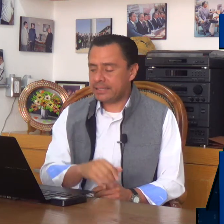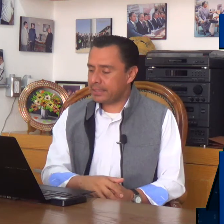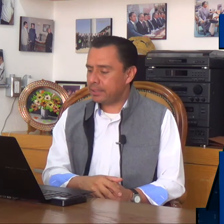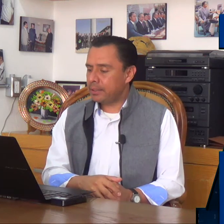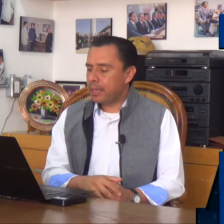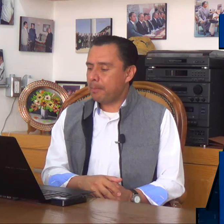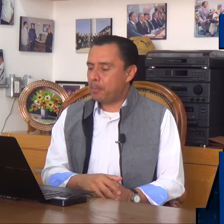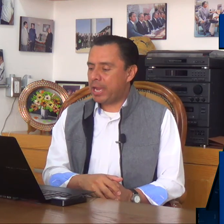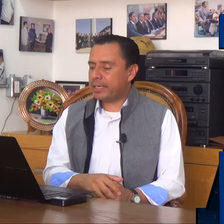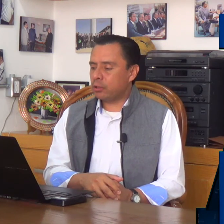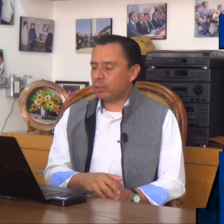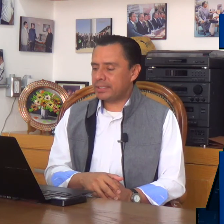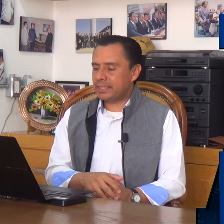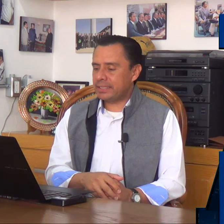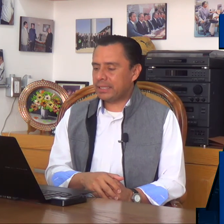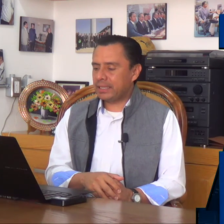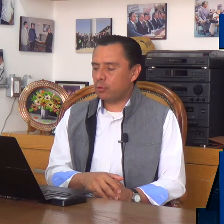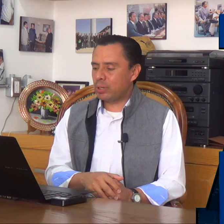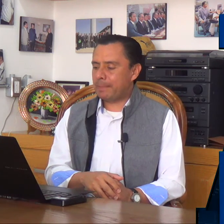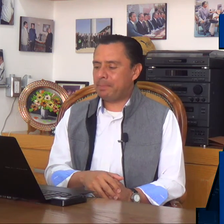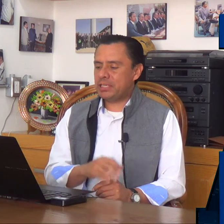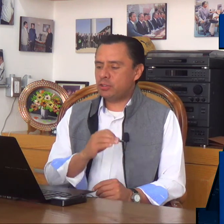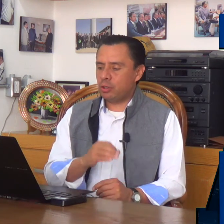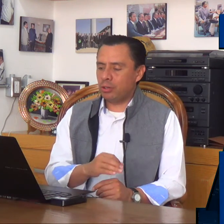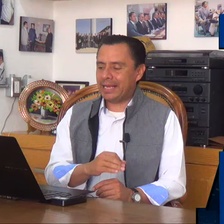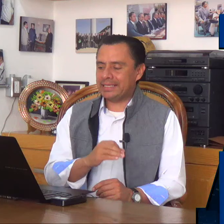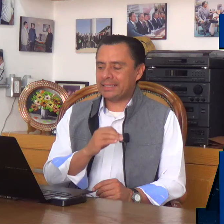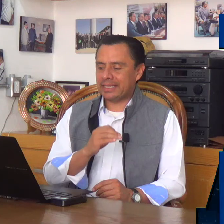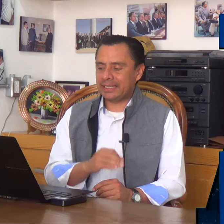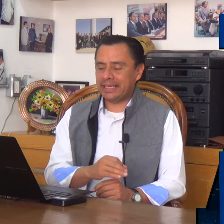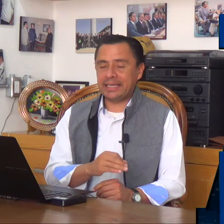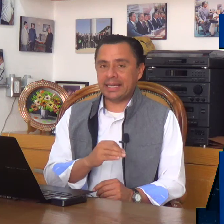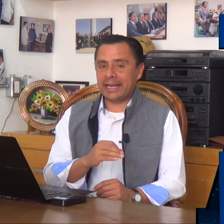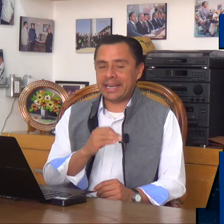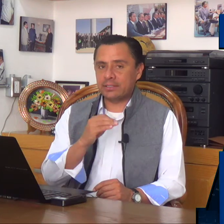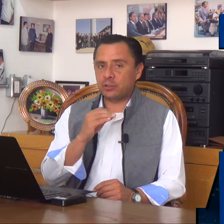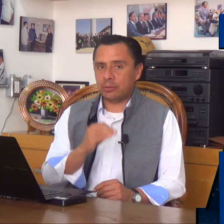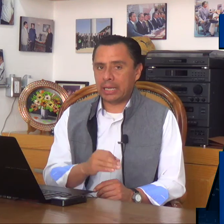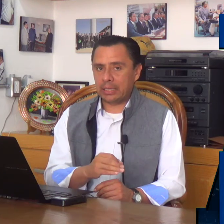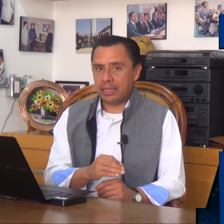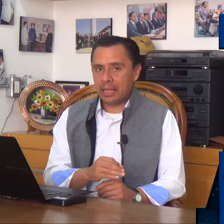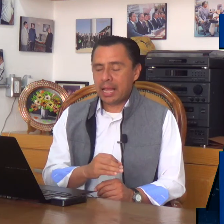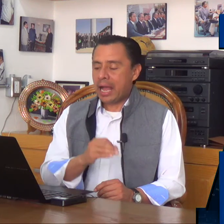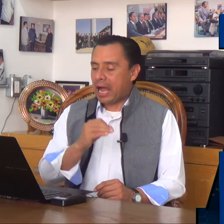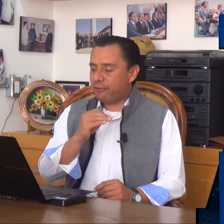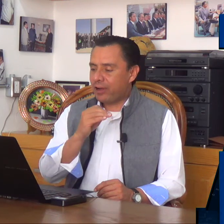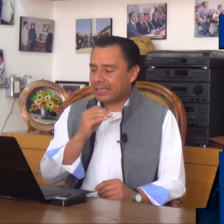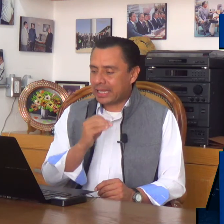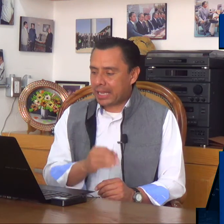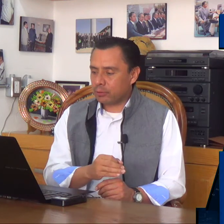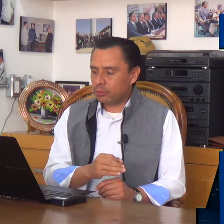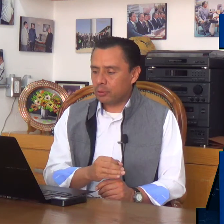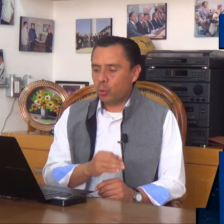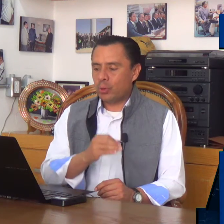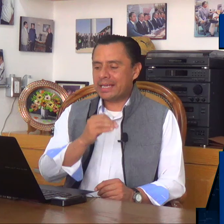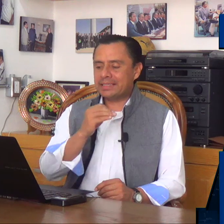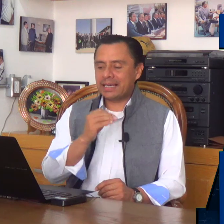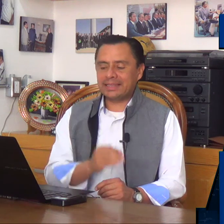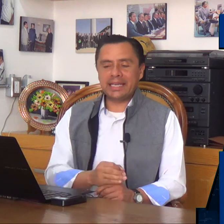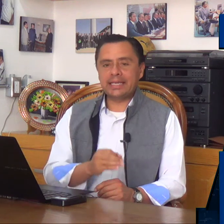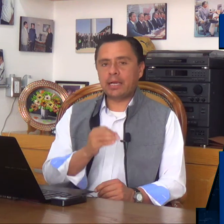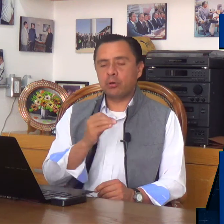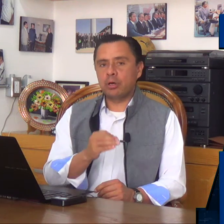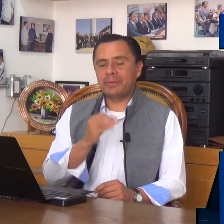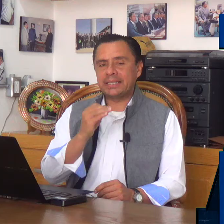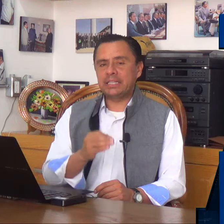le dice, México necesita de una visión estratégica nacional. Ha faltado una